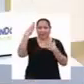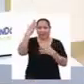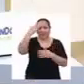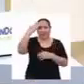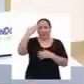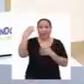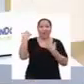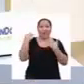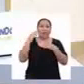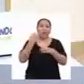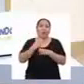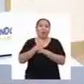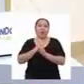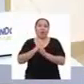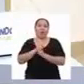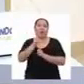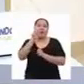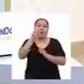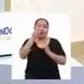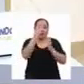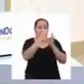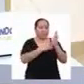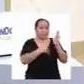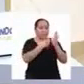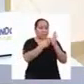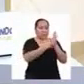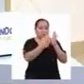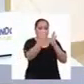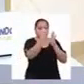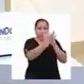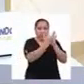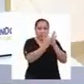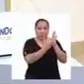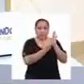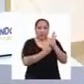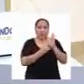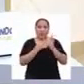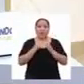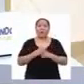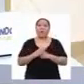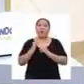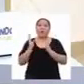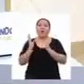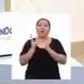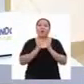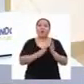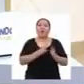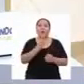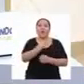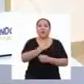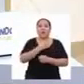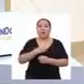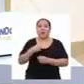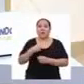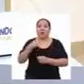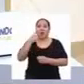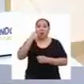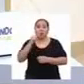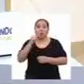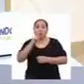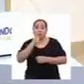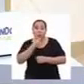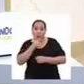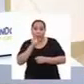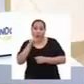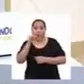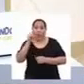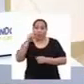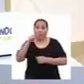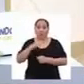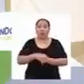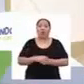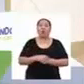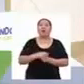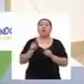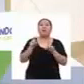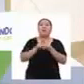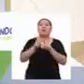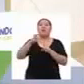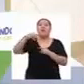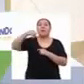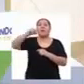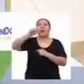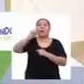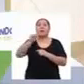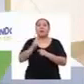hemos creado 3 tablas de frecuencias para ordenar la edad, género y masa corporal. Ahora les